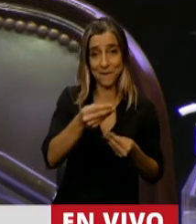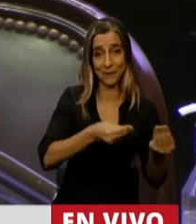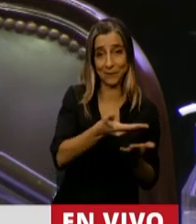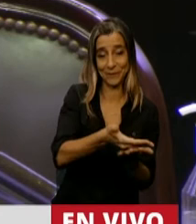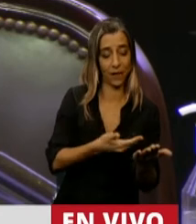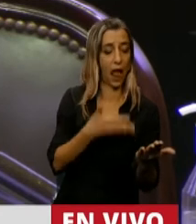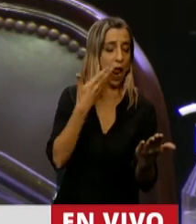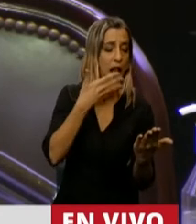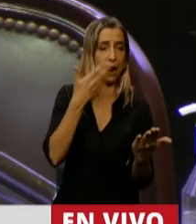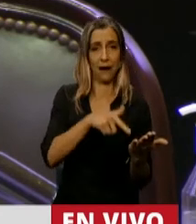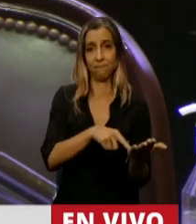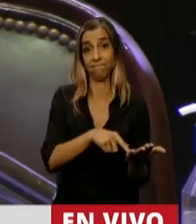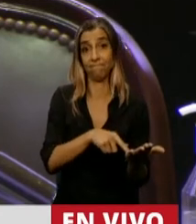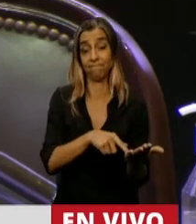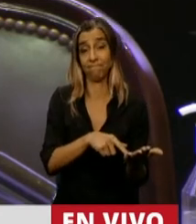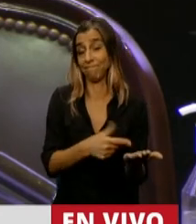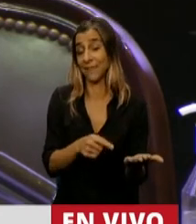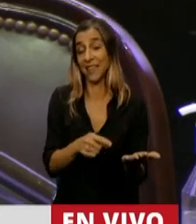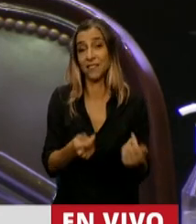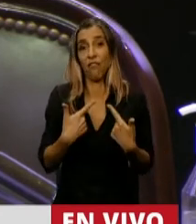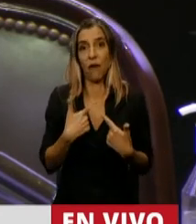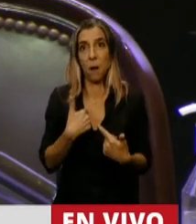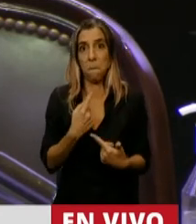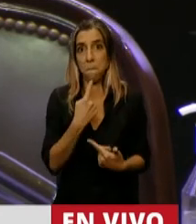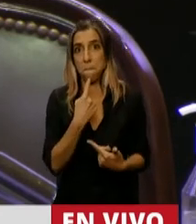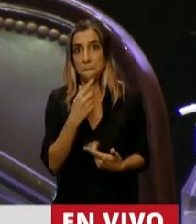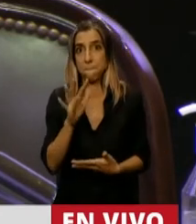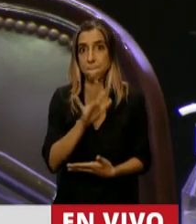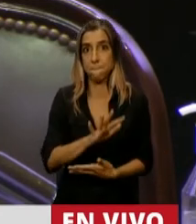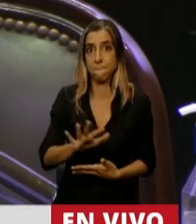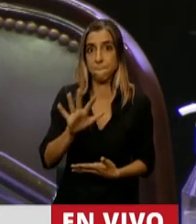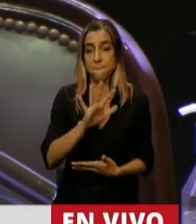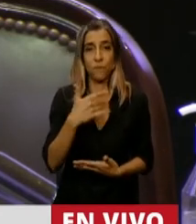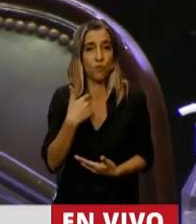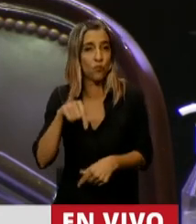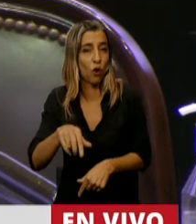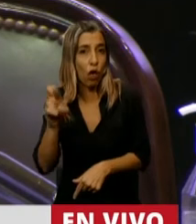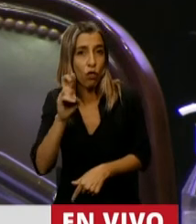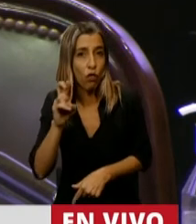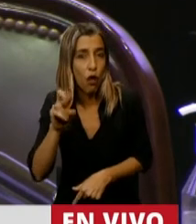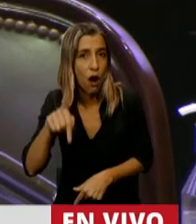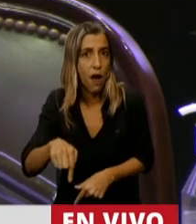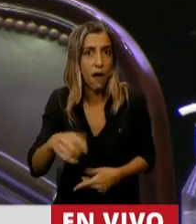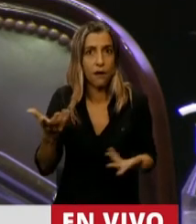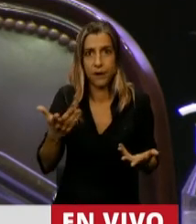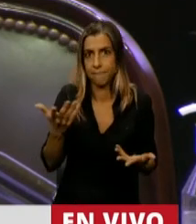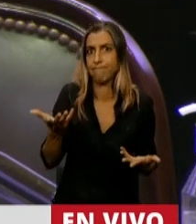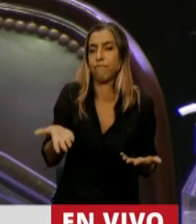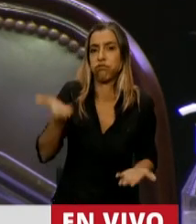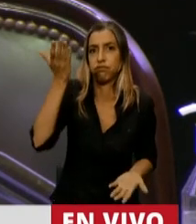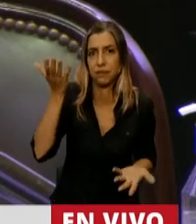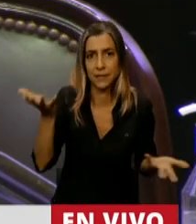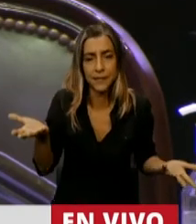obviamente, muchísima incertidumbre. Un dólar tan bajo artificialmente, exportadores que